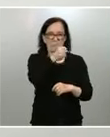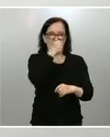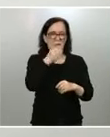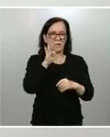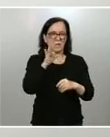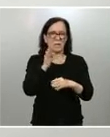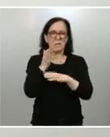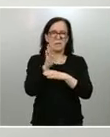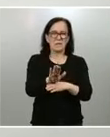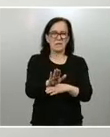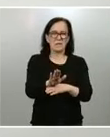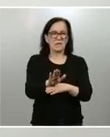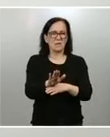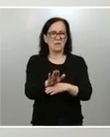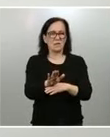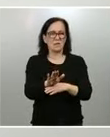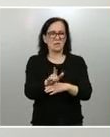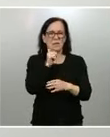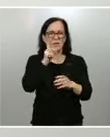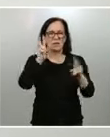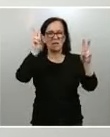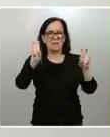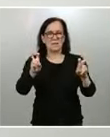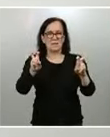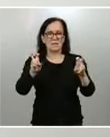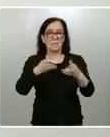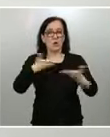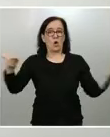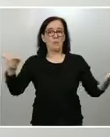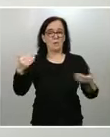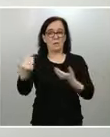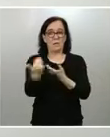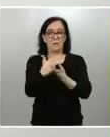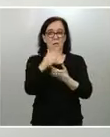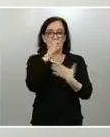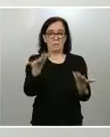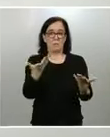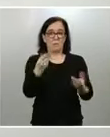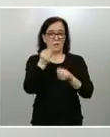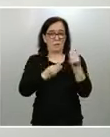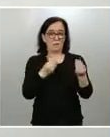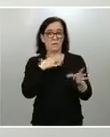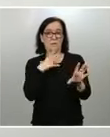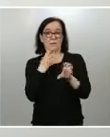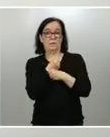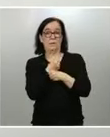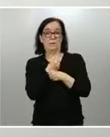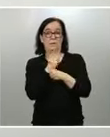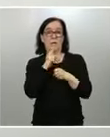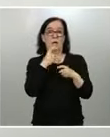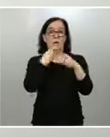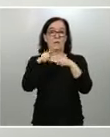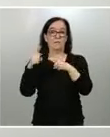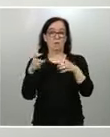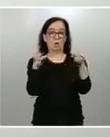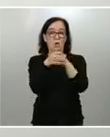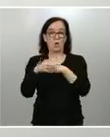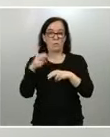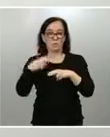presentarse a una cuestión de confianza porque eso tendría sobre las cuerdas a determinados grupos políticos aparte de que lo